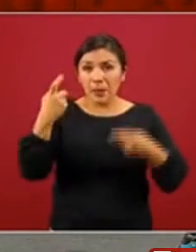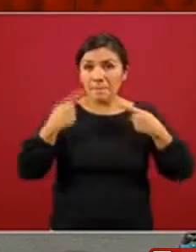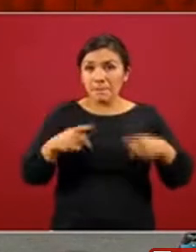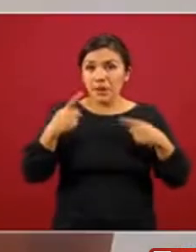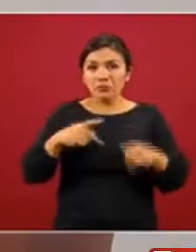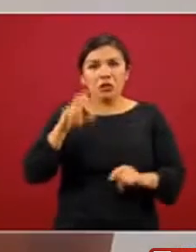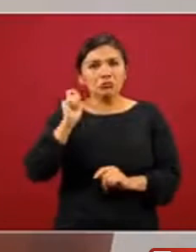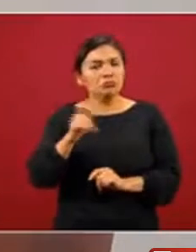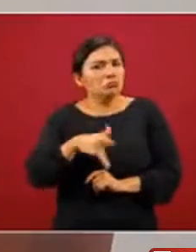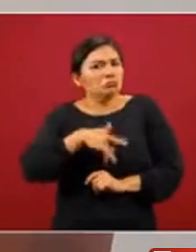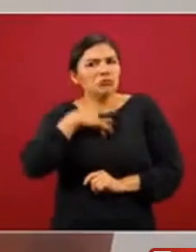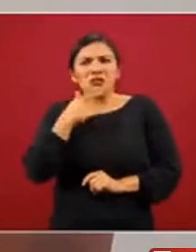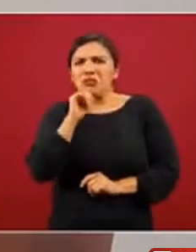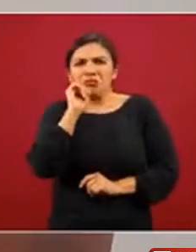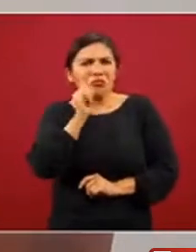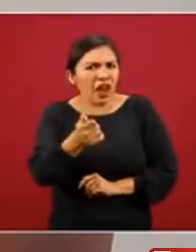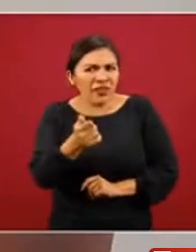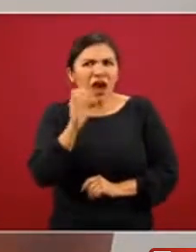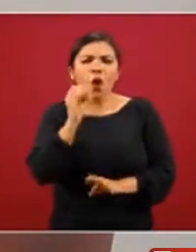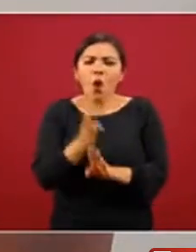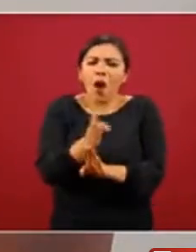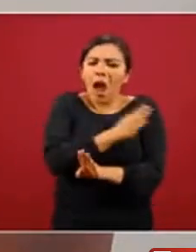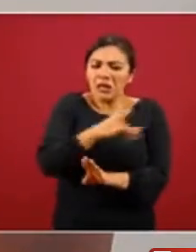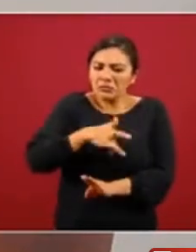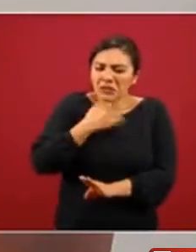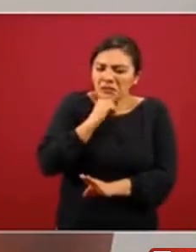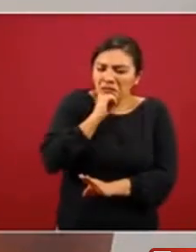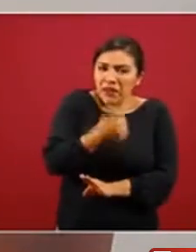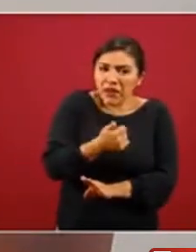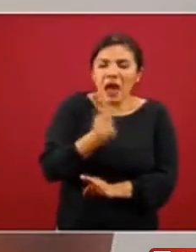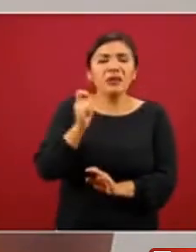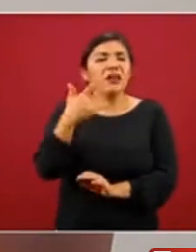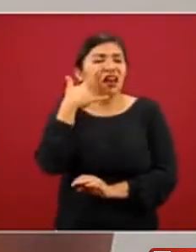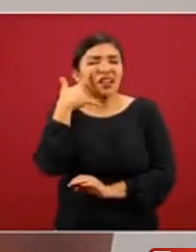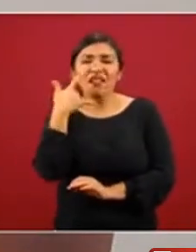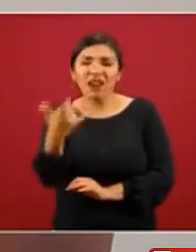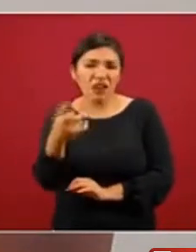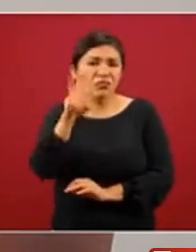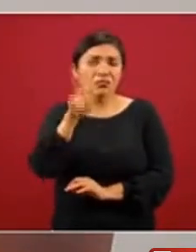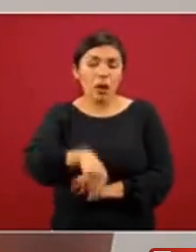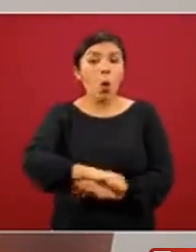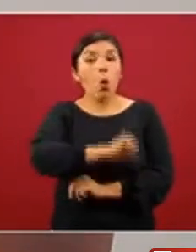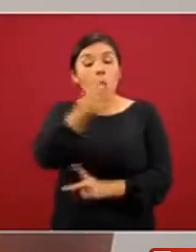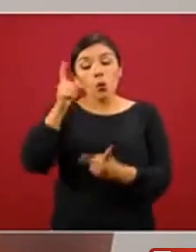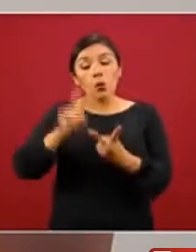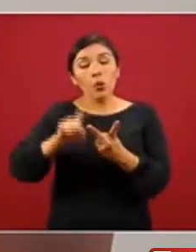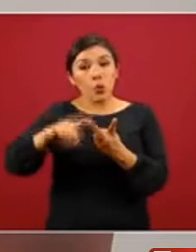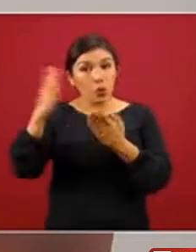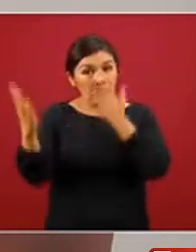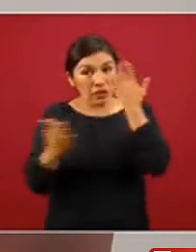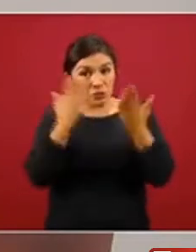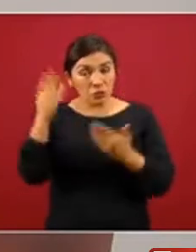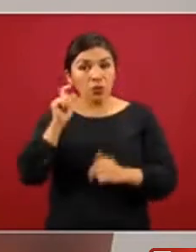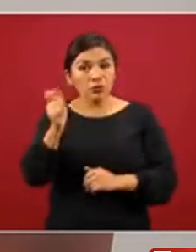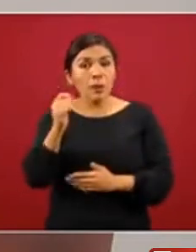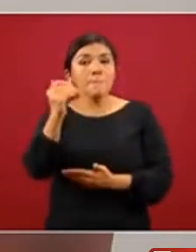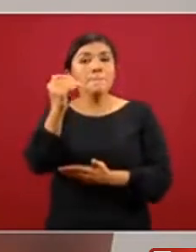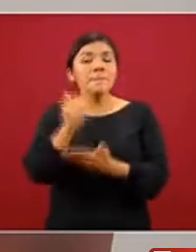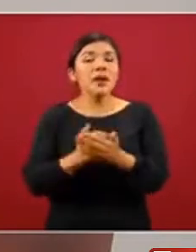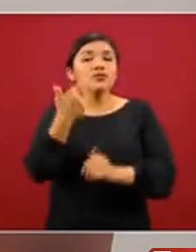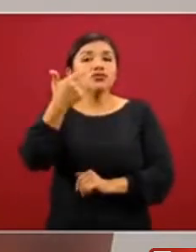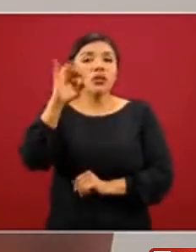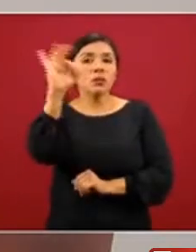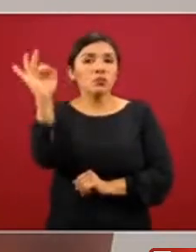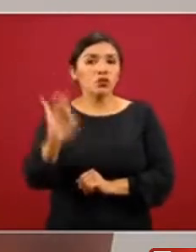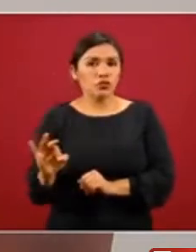encuentran asintomáticas o presintomáticas es muy baja. En el otro estudio, esta posibilidad fue menor del